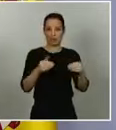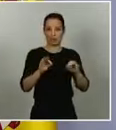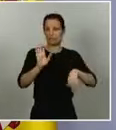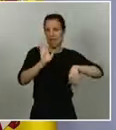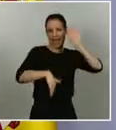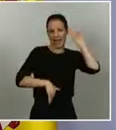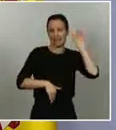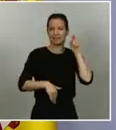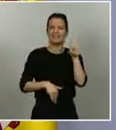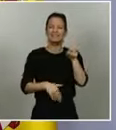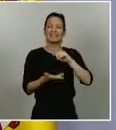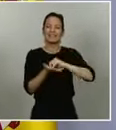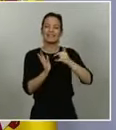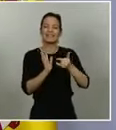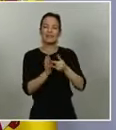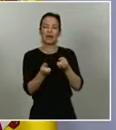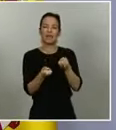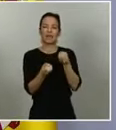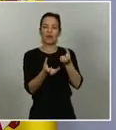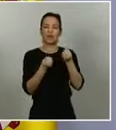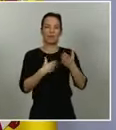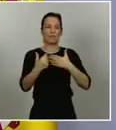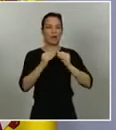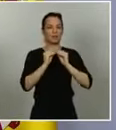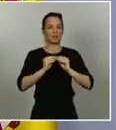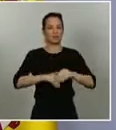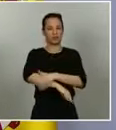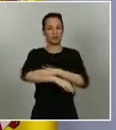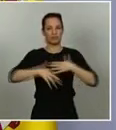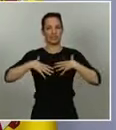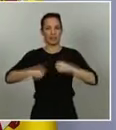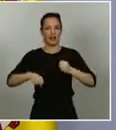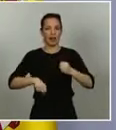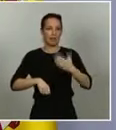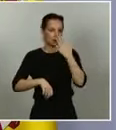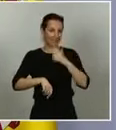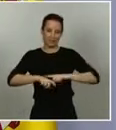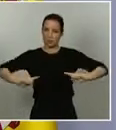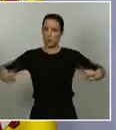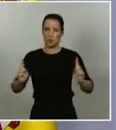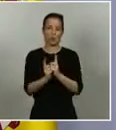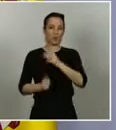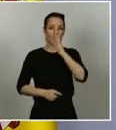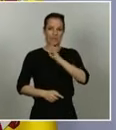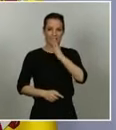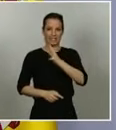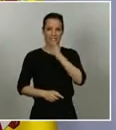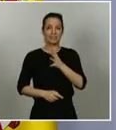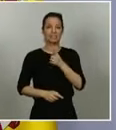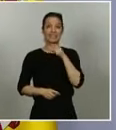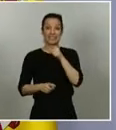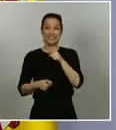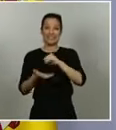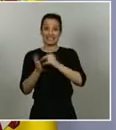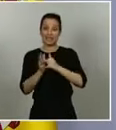información desarrollado por el Ministerio de Sanidad en un tiempo récord e instalado en todos estos centros de